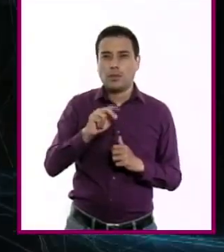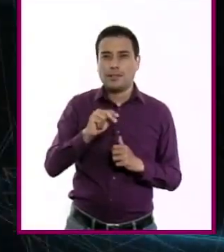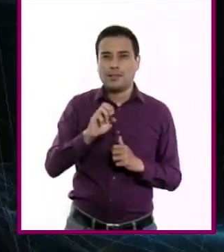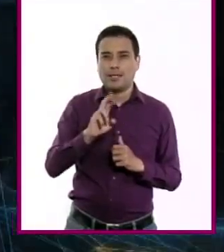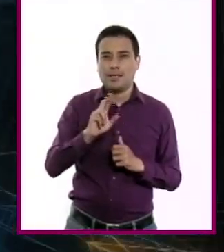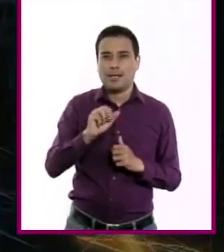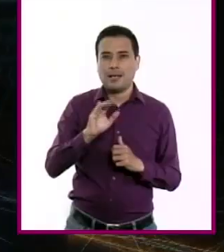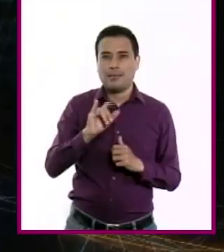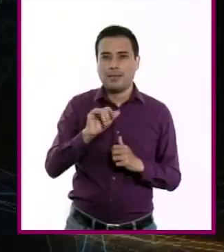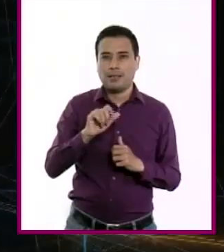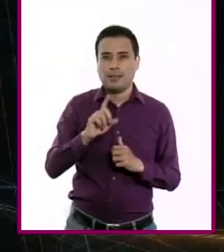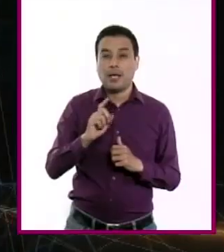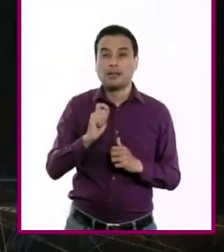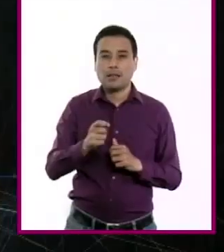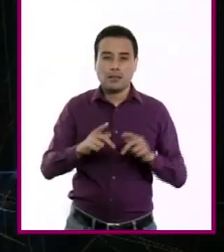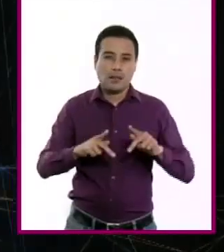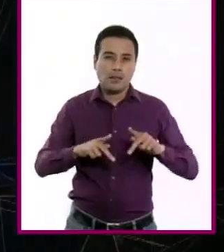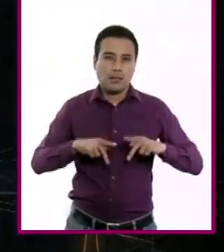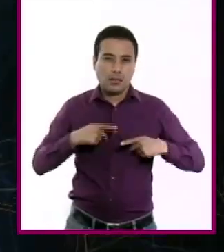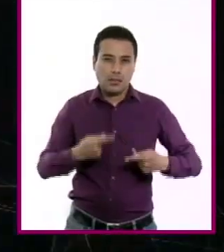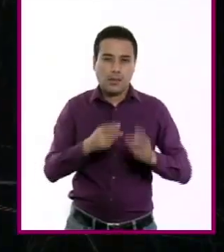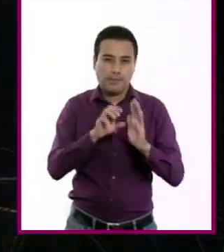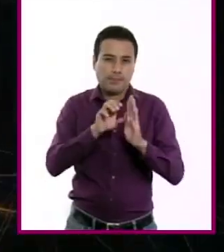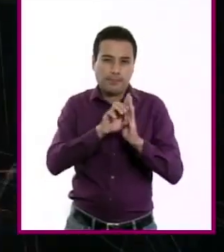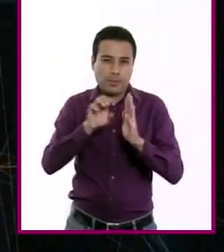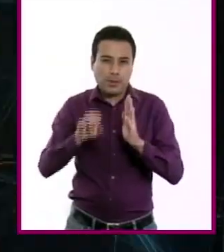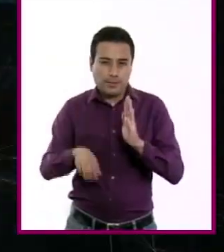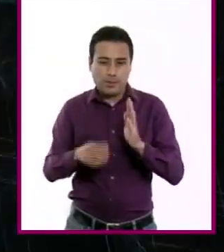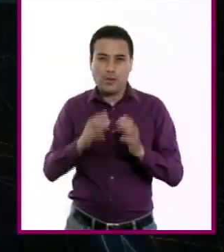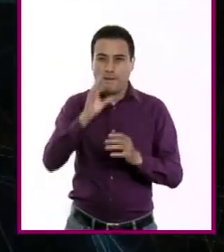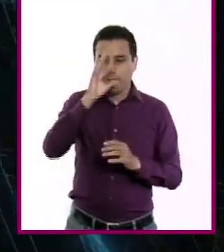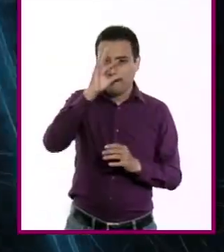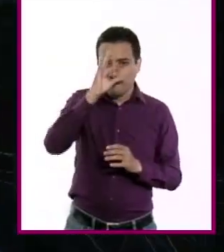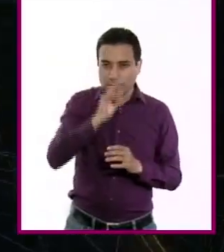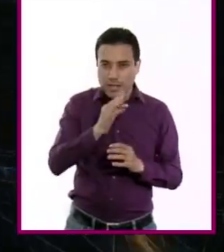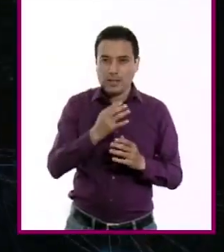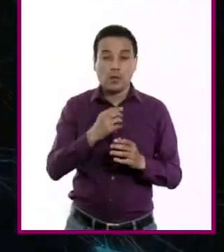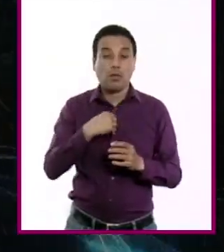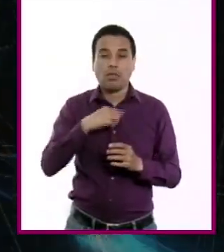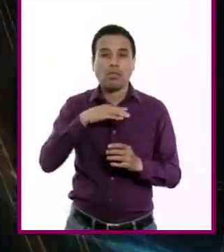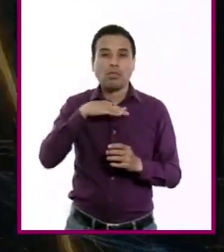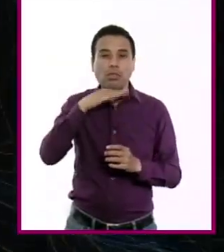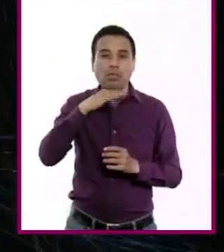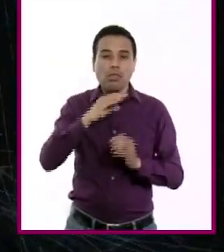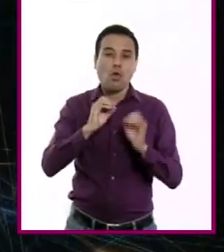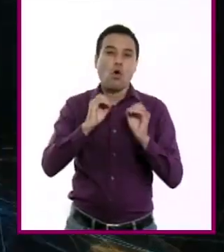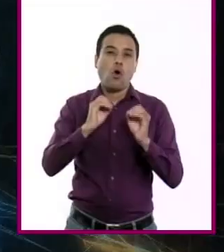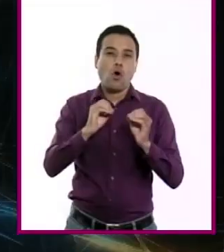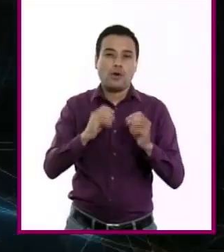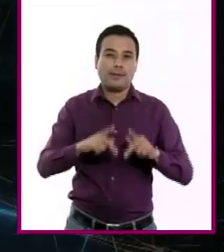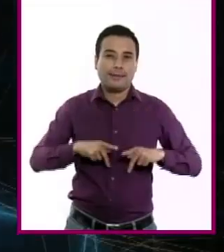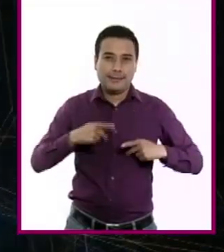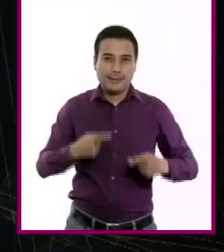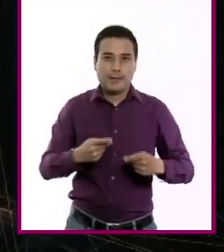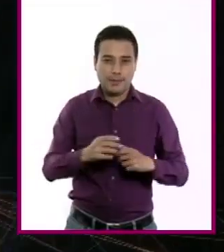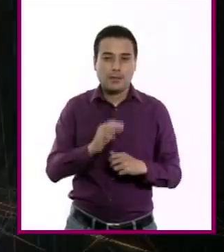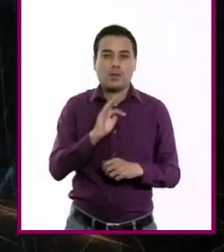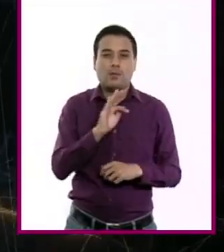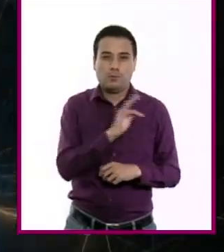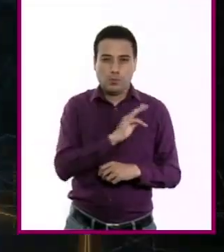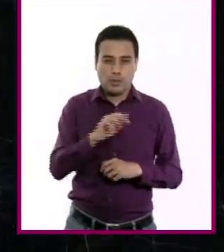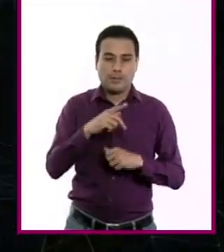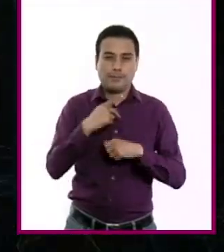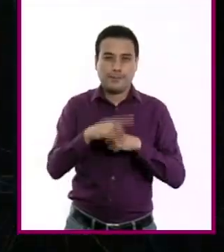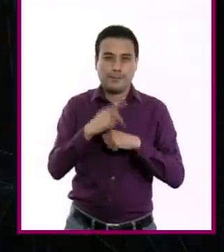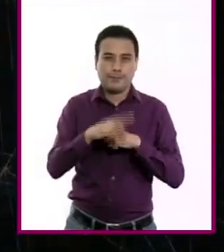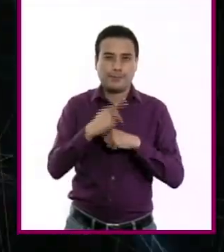ya lo estábamos hablando ahorita, que es el fallo, descuido o parte débil de nuestros sistemas y acciones como usuarios que nos ponen en riesgo.